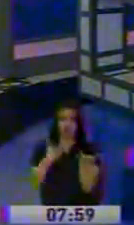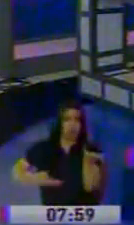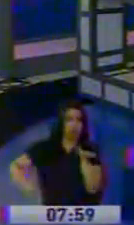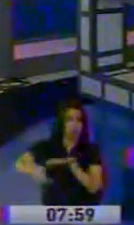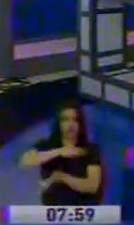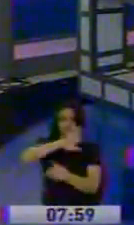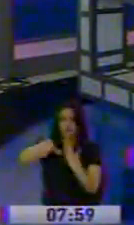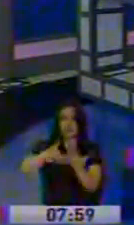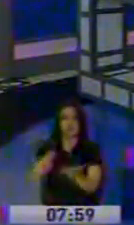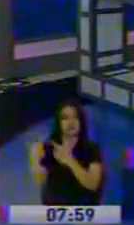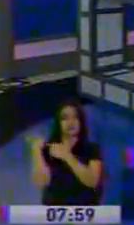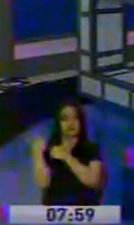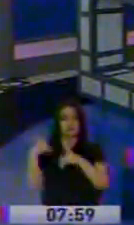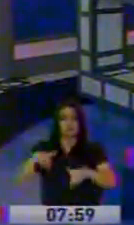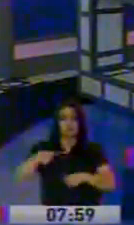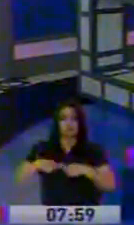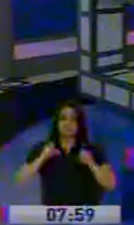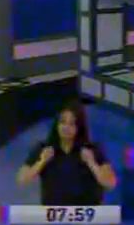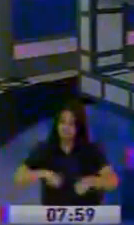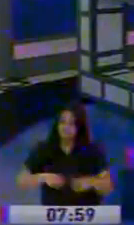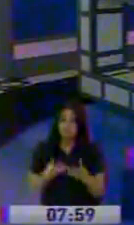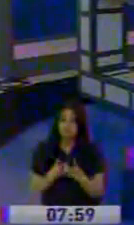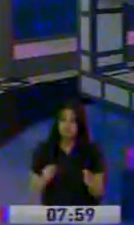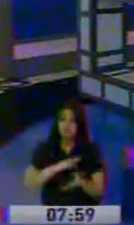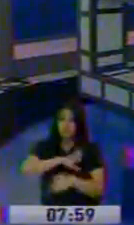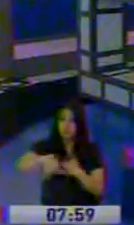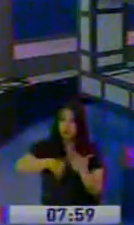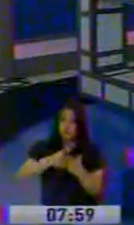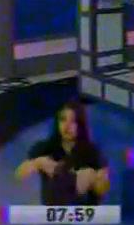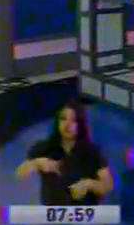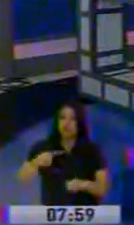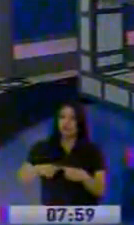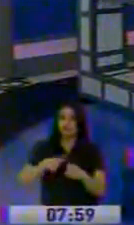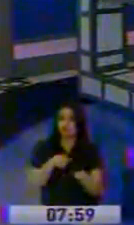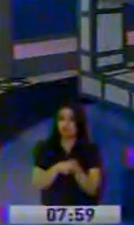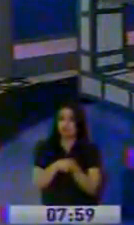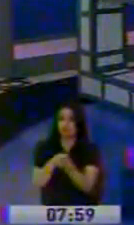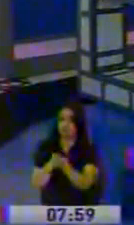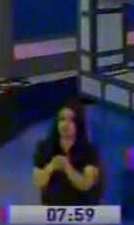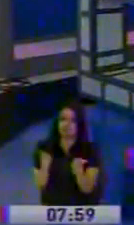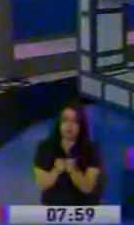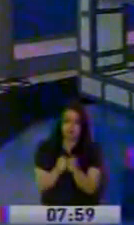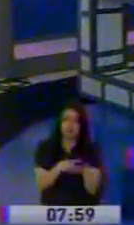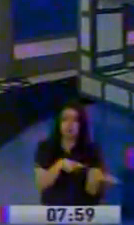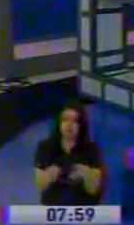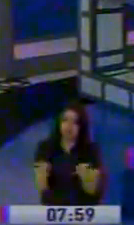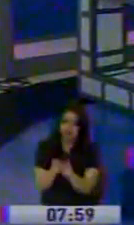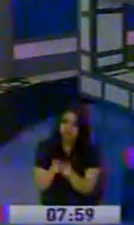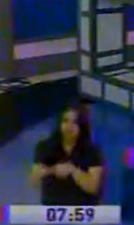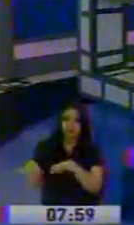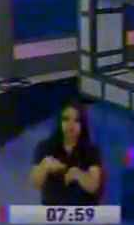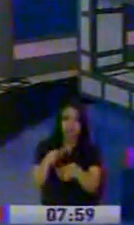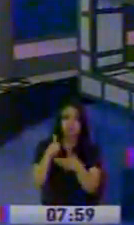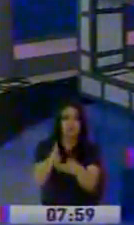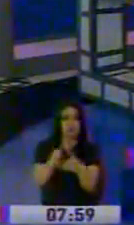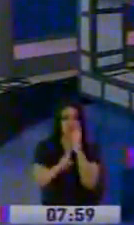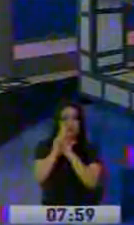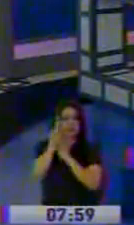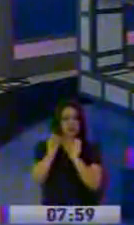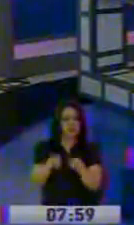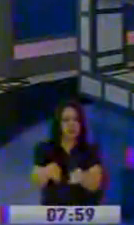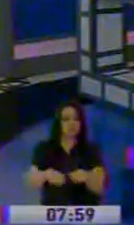habitamos en este distrito. Así es, todos hacemos ciudad, así que cada acción pequeñita que usted haga, vea que ayuda un montón para el desarrollo. Sí, ¿sí?